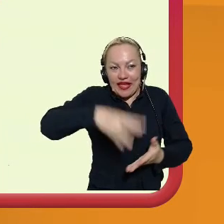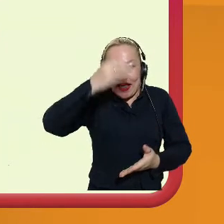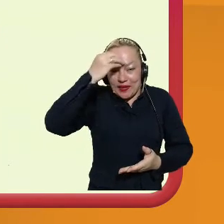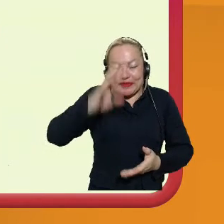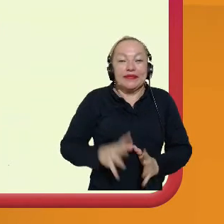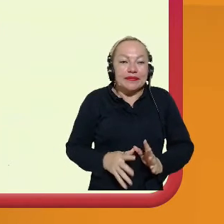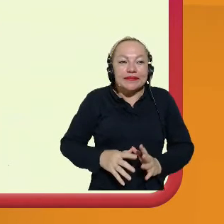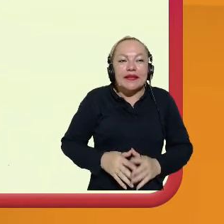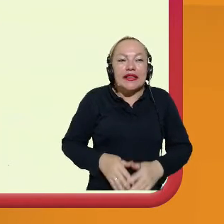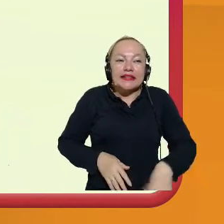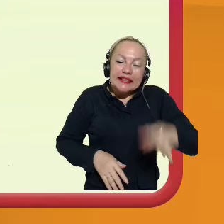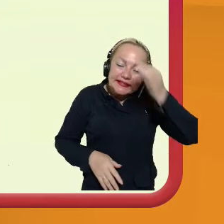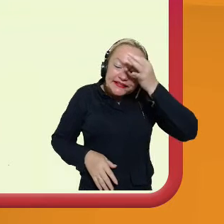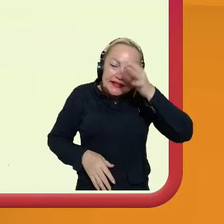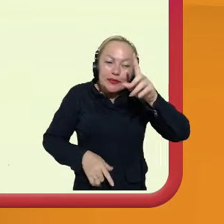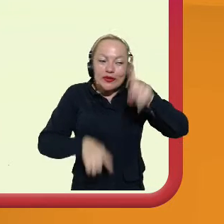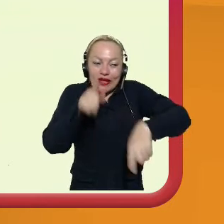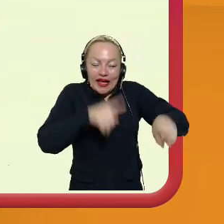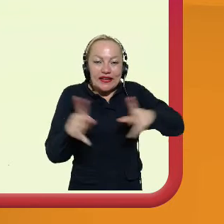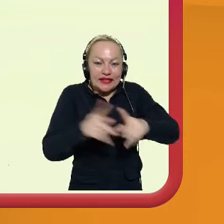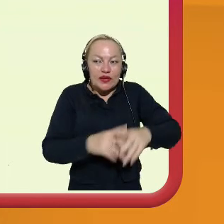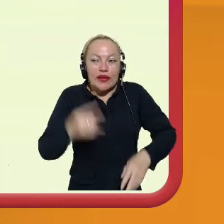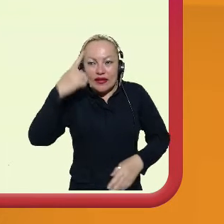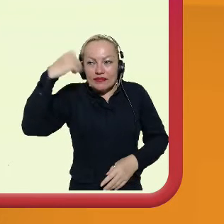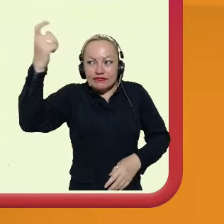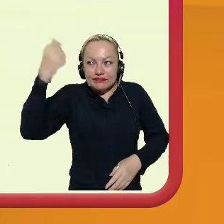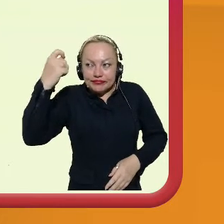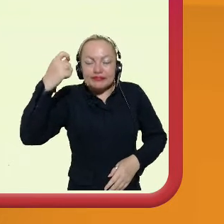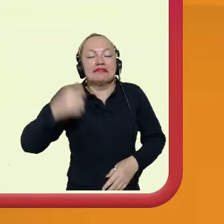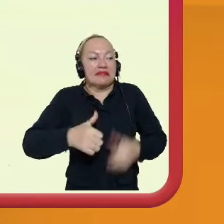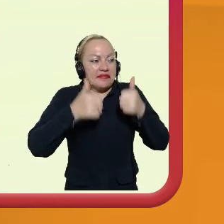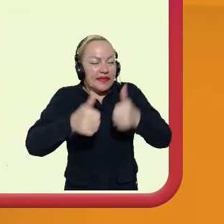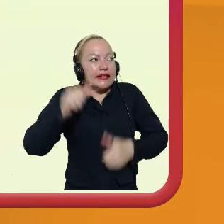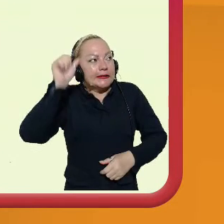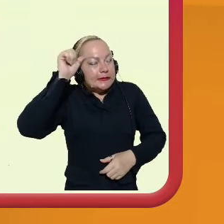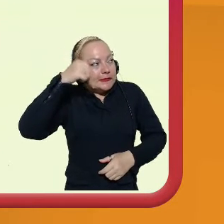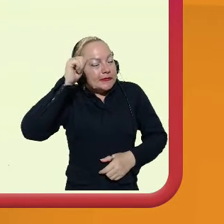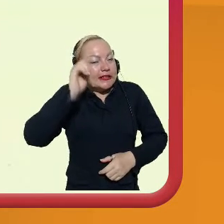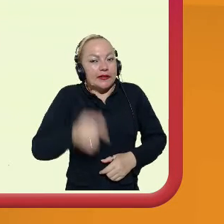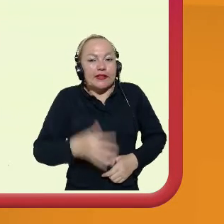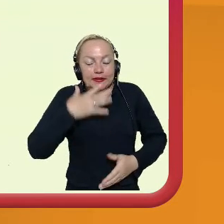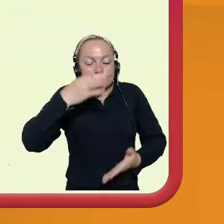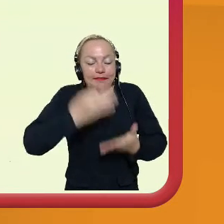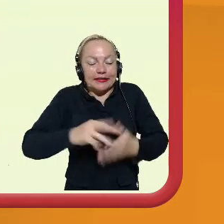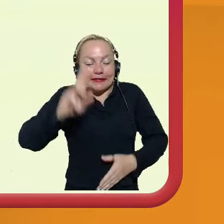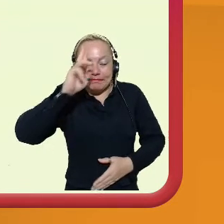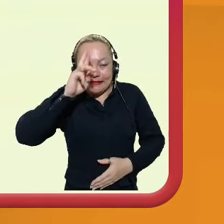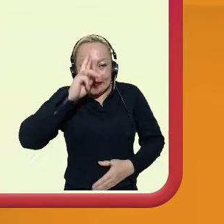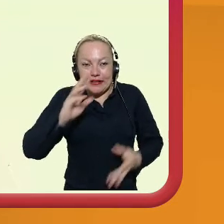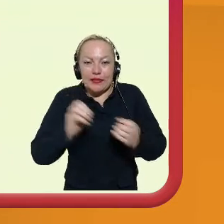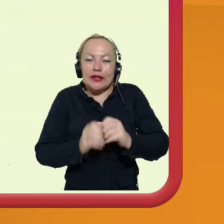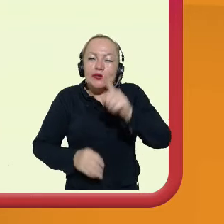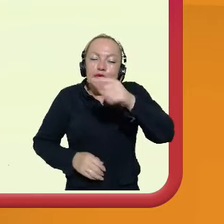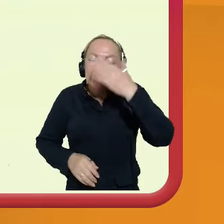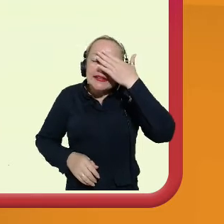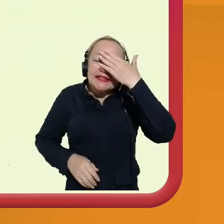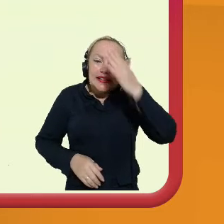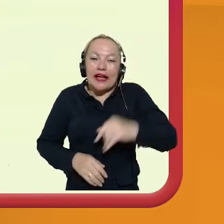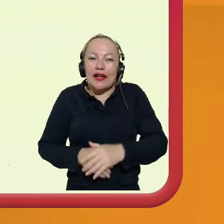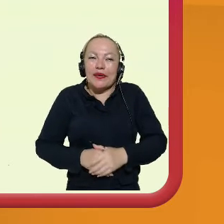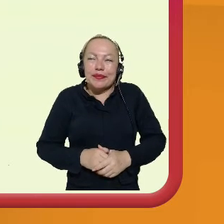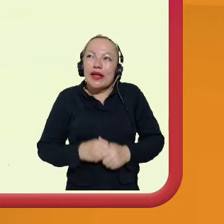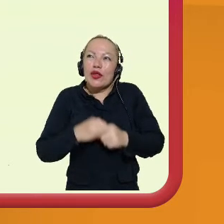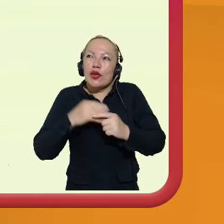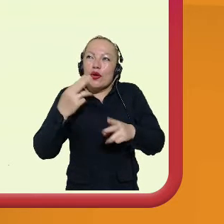pronto hay algunas personas que sí lo tengan en cuenta y digan, no, en serio, pues sí. Muy bien. ¿Sabías que has oído